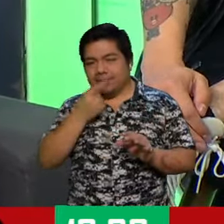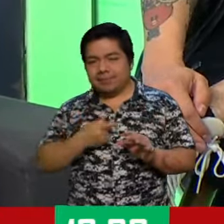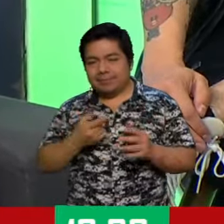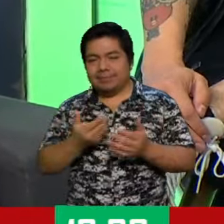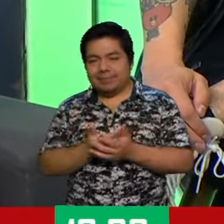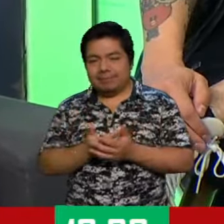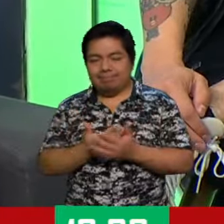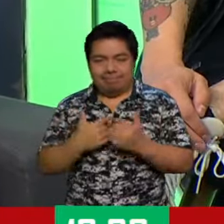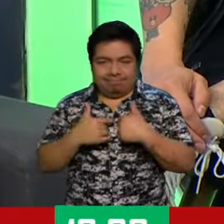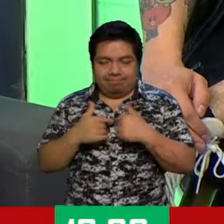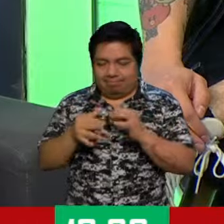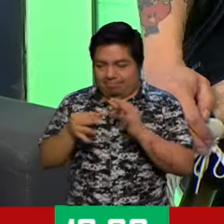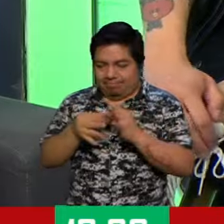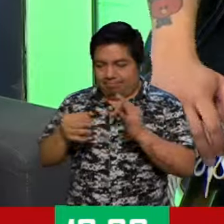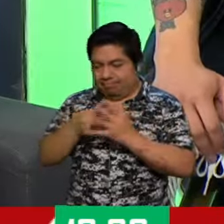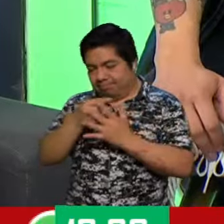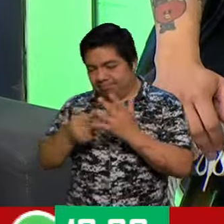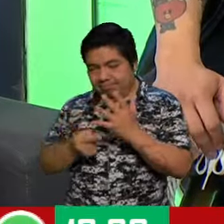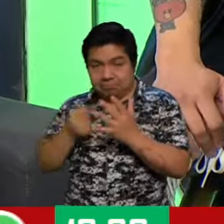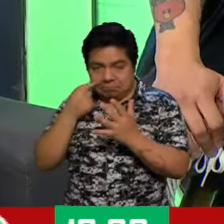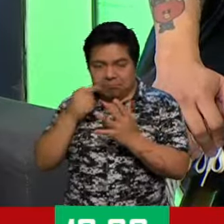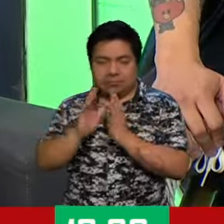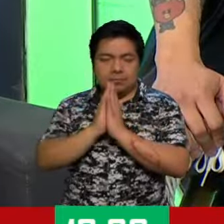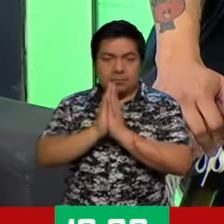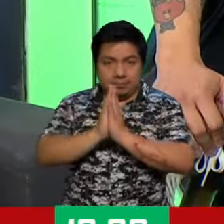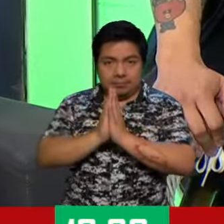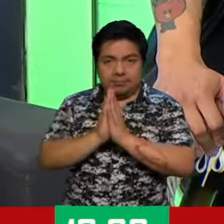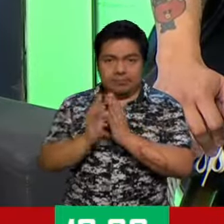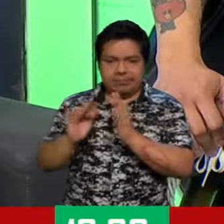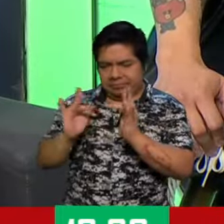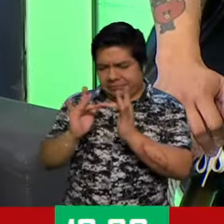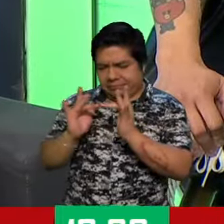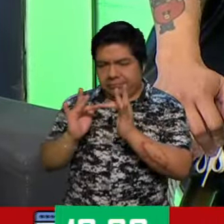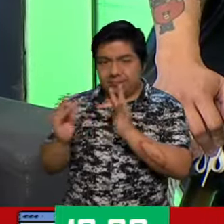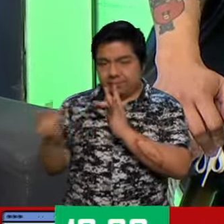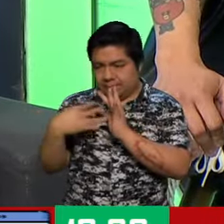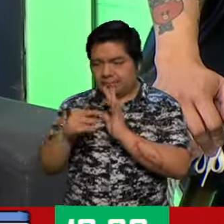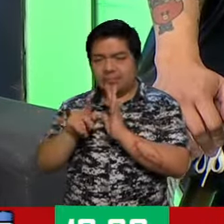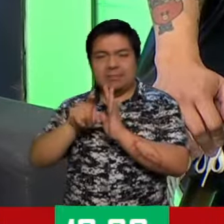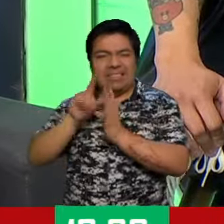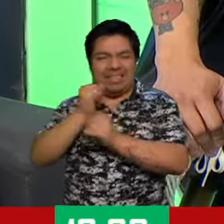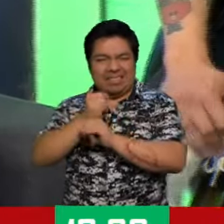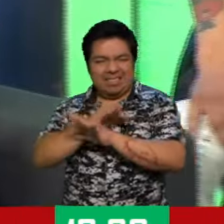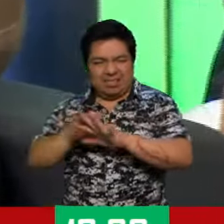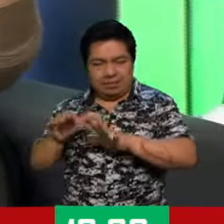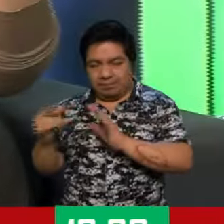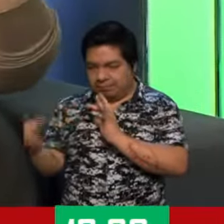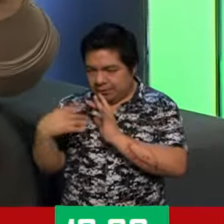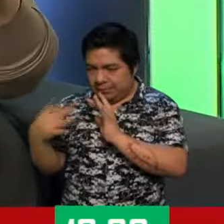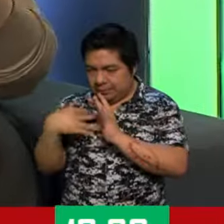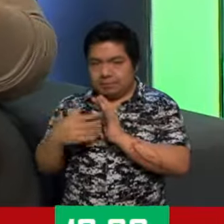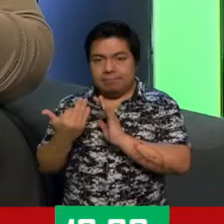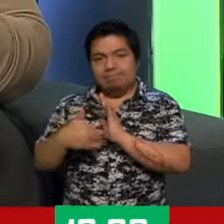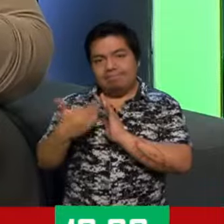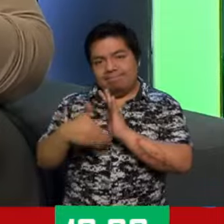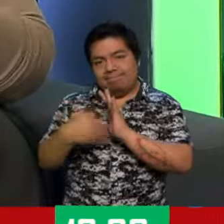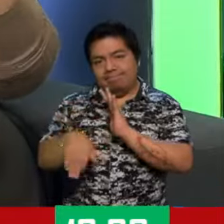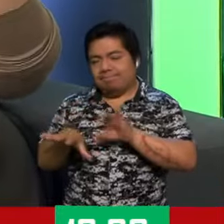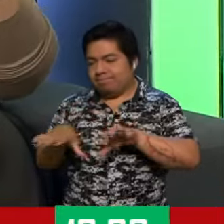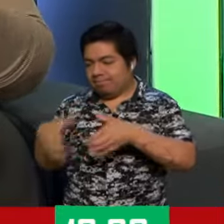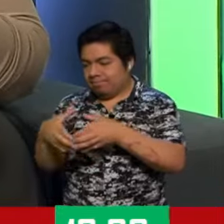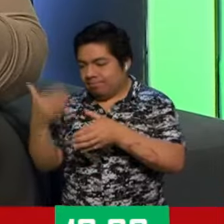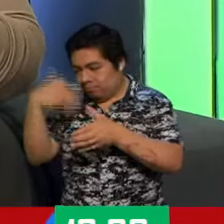yo mencionarles que... Que por favor nos busquen, nos escriban en redes sociales y que nos hace falta mucha comunidad en